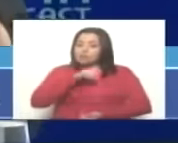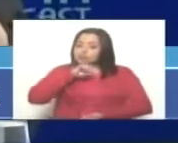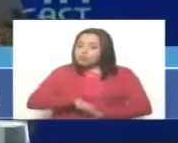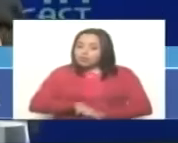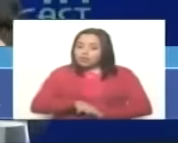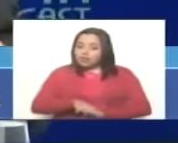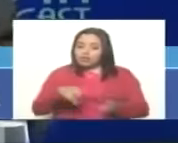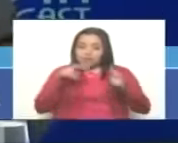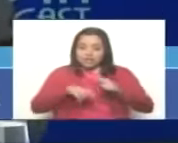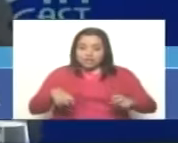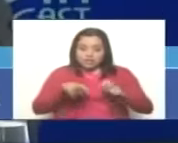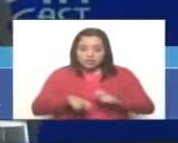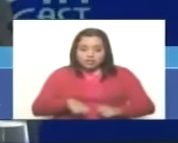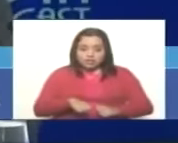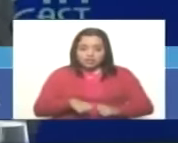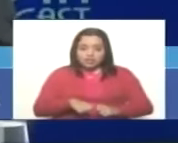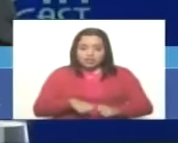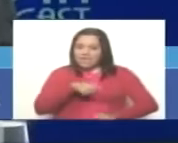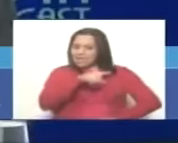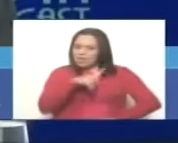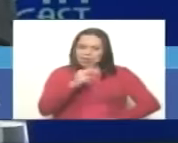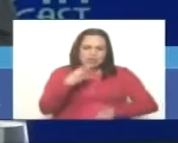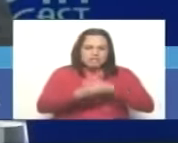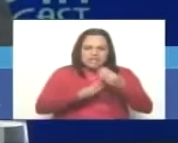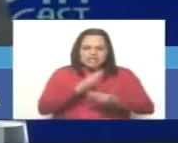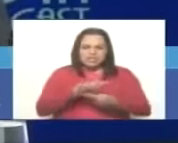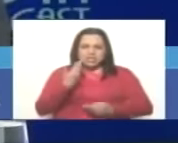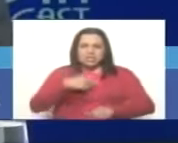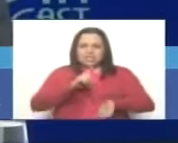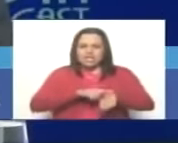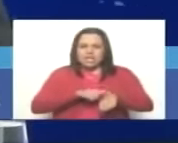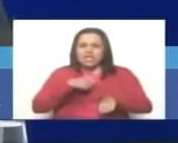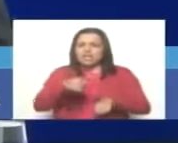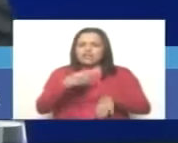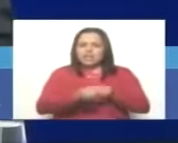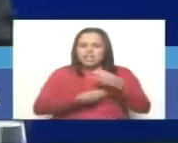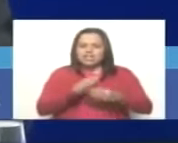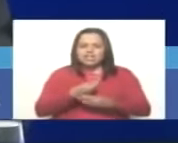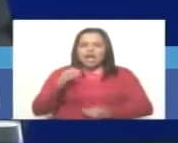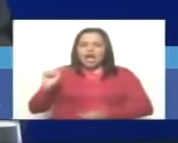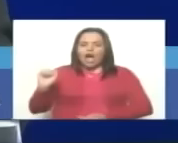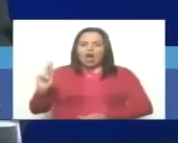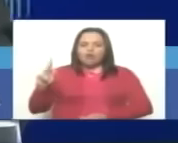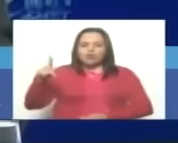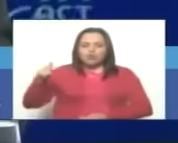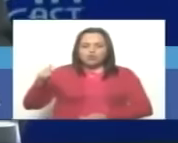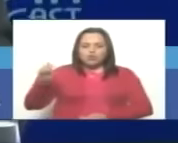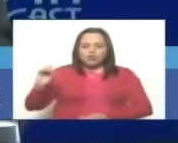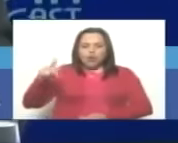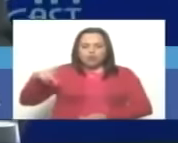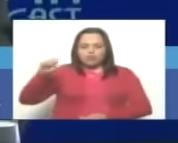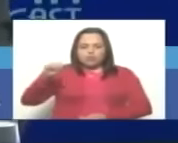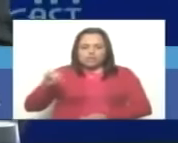investigación. Cosa que no se hizo en el momento. Eso se llama autopsia psiquiátrica. Pocas veces se ha hecho eso en Venezuela.